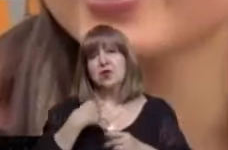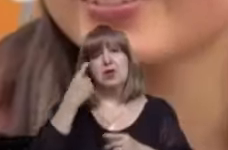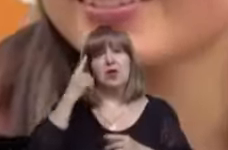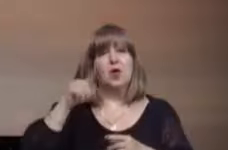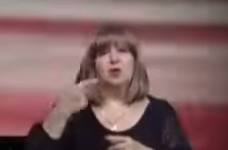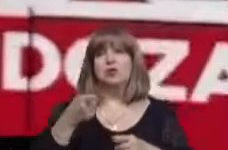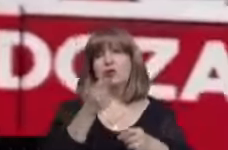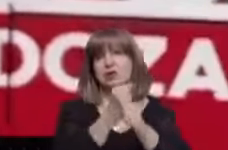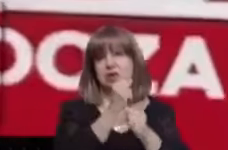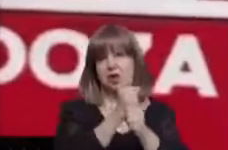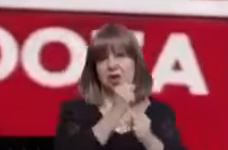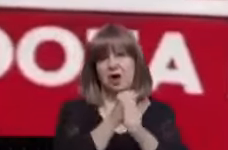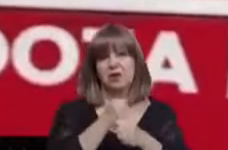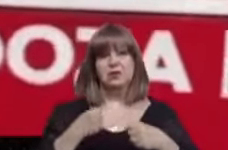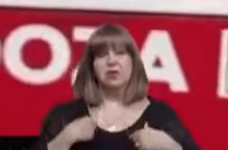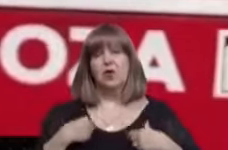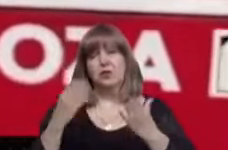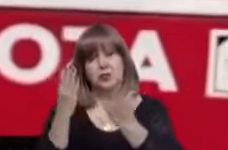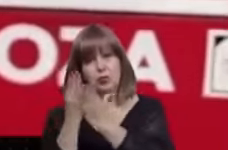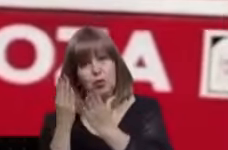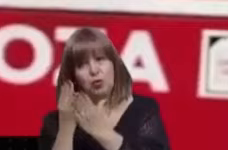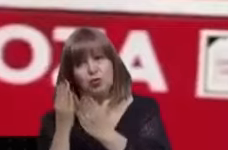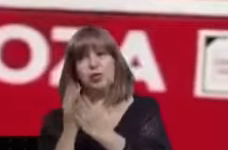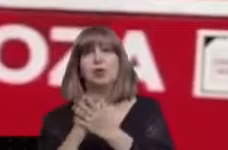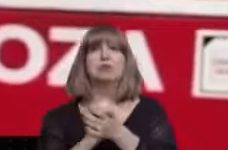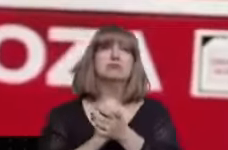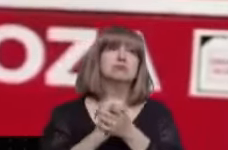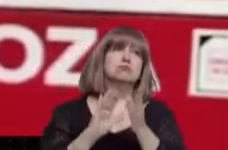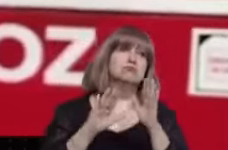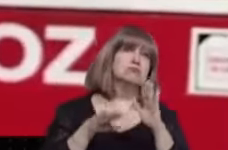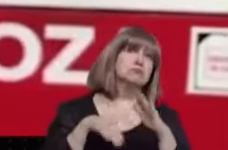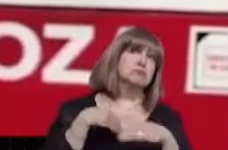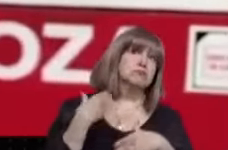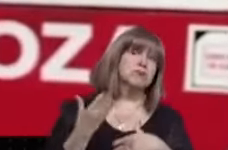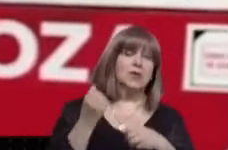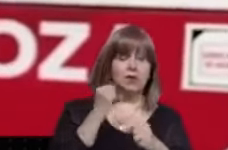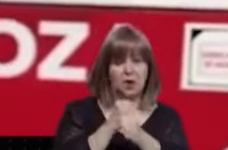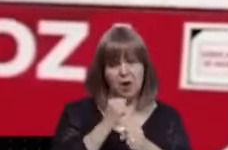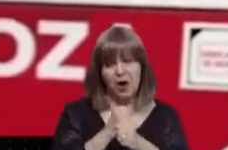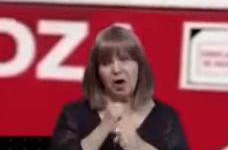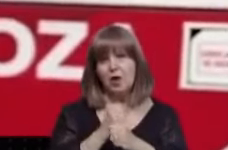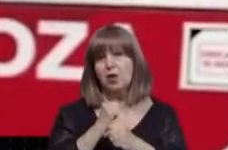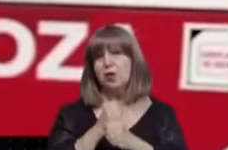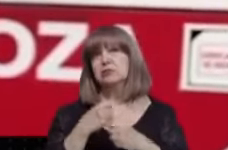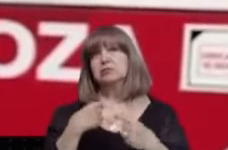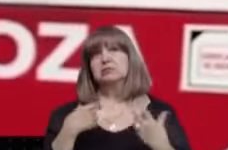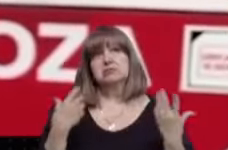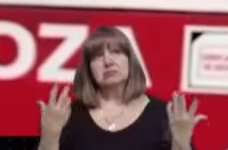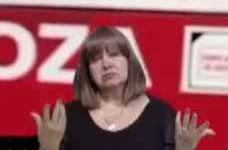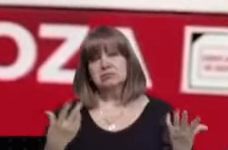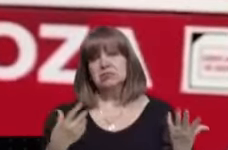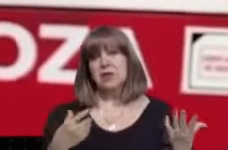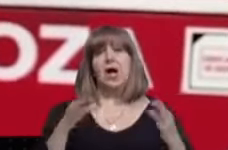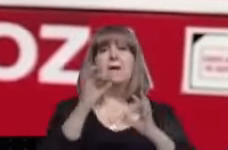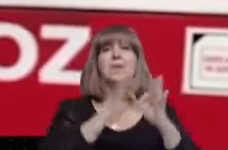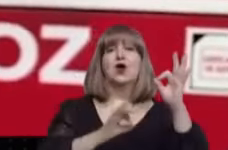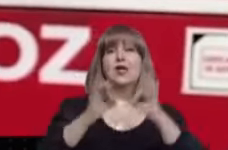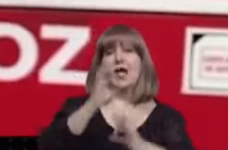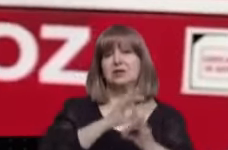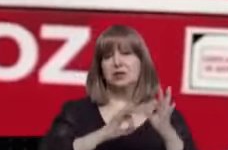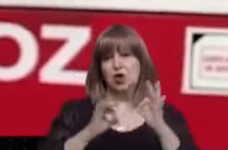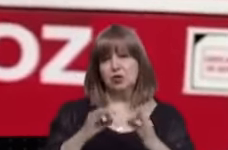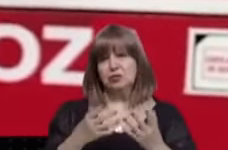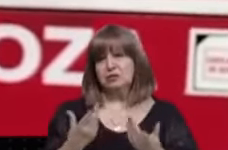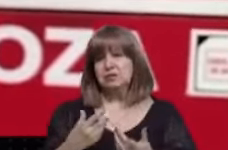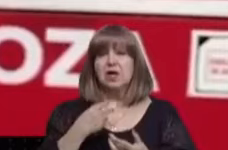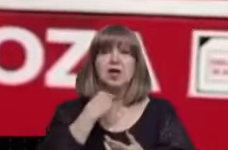sé, en el trabajo. Muy enfocada en el estudio y en el laburo a full. Y varios proyectos personales que